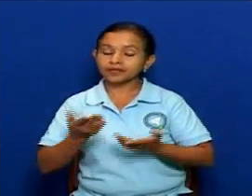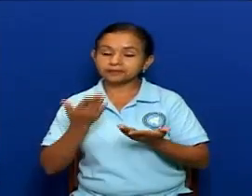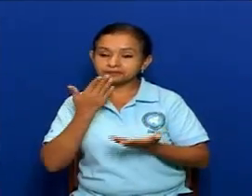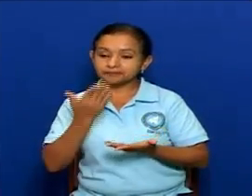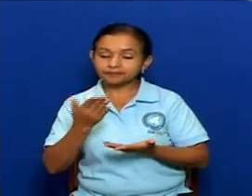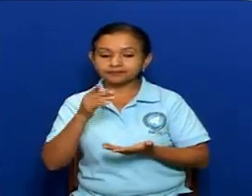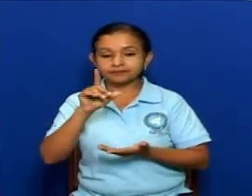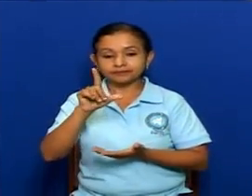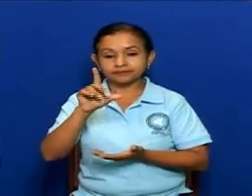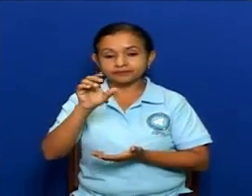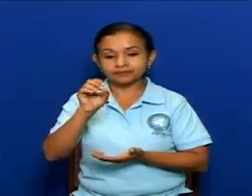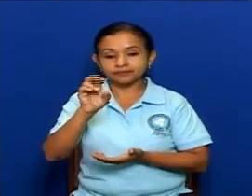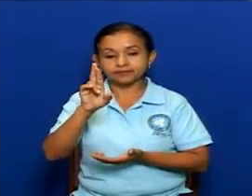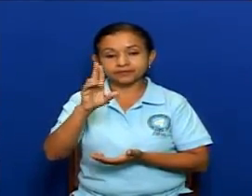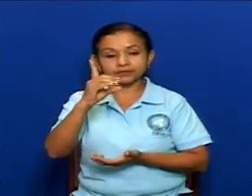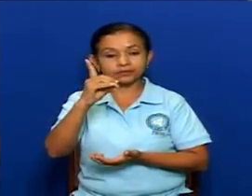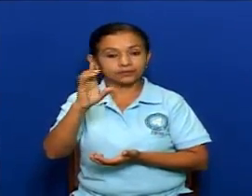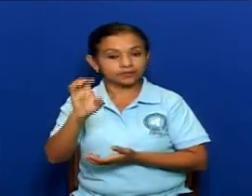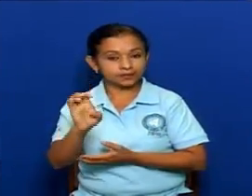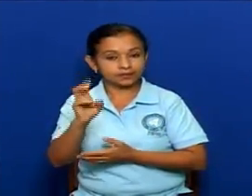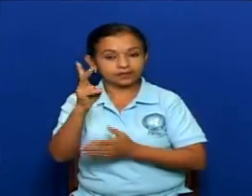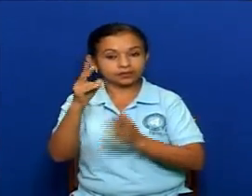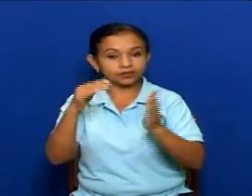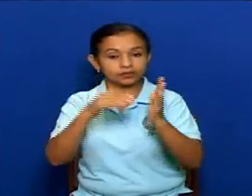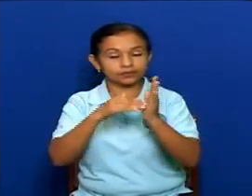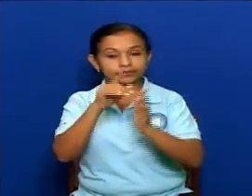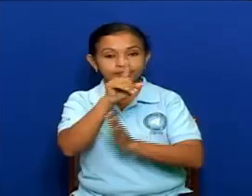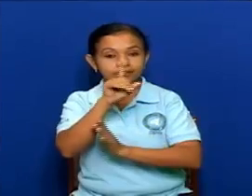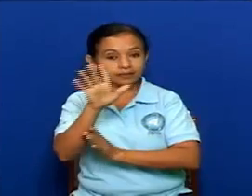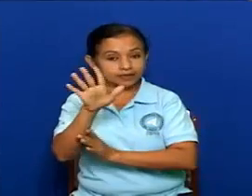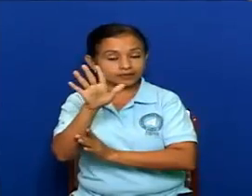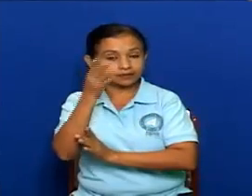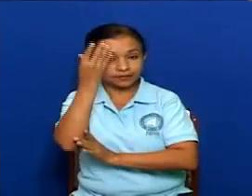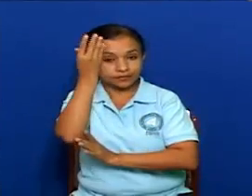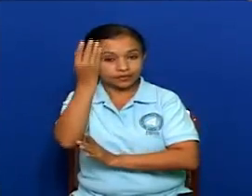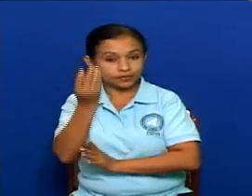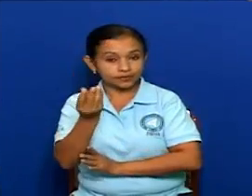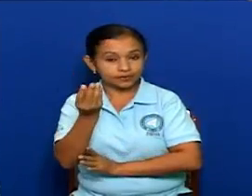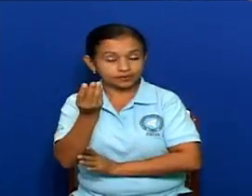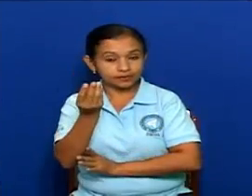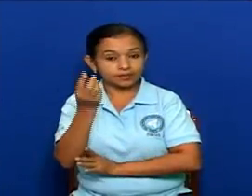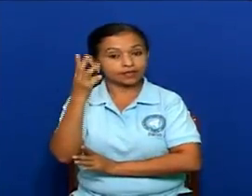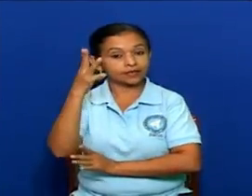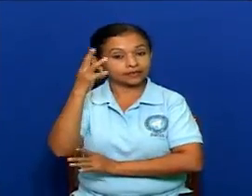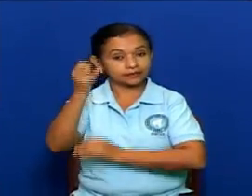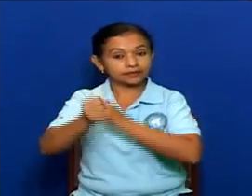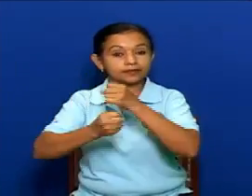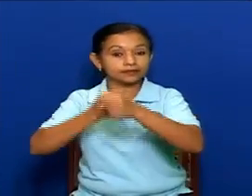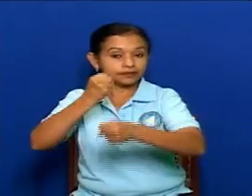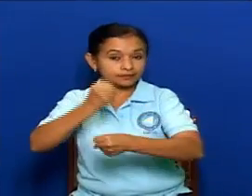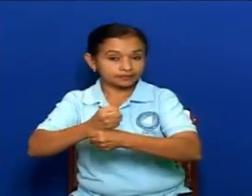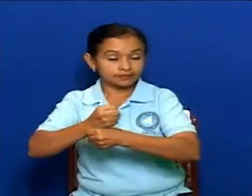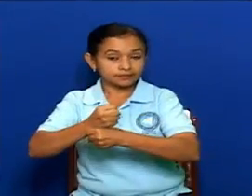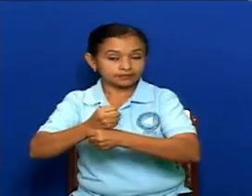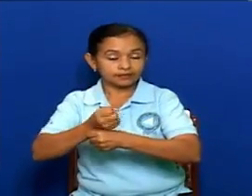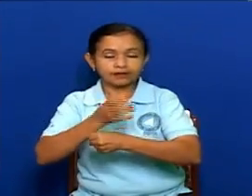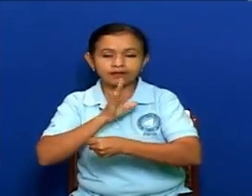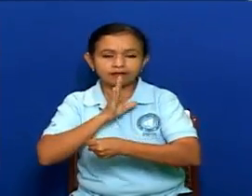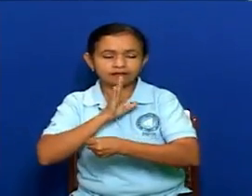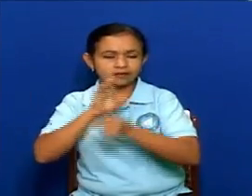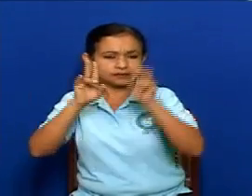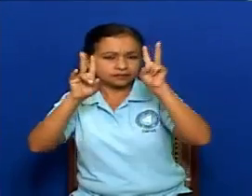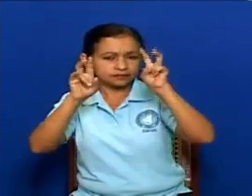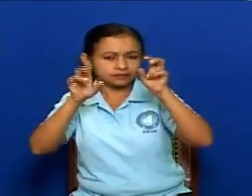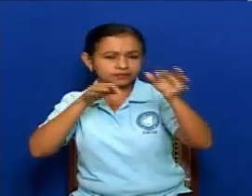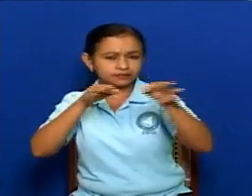Lourdes, esta promoción del 2015 también está dedicada al 30 aniversario. Háblenos un poco sobre